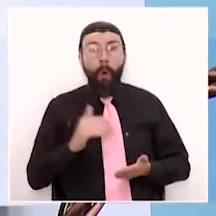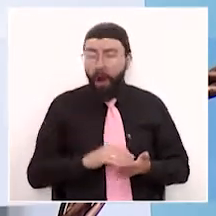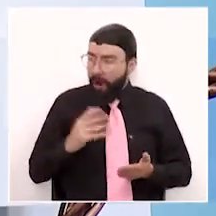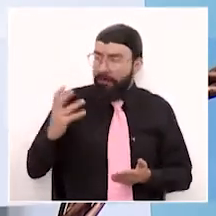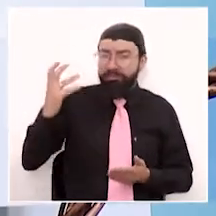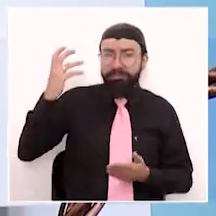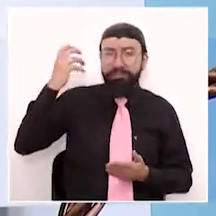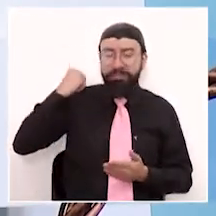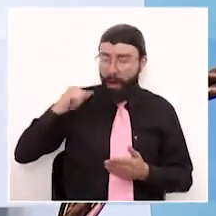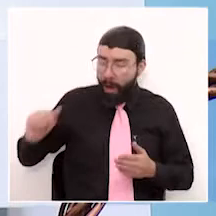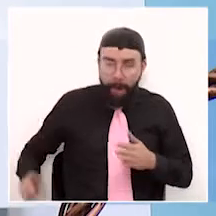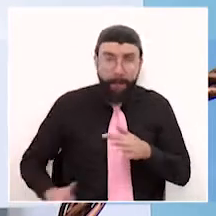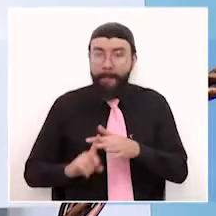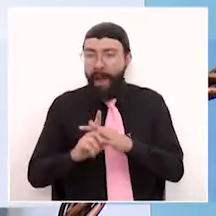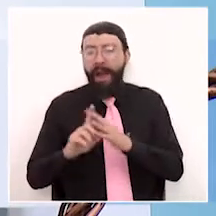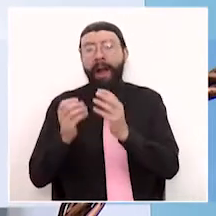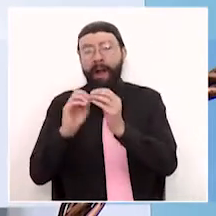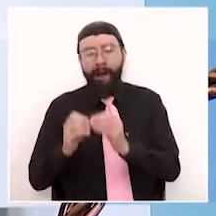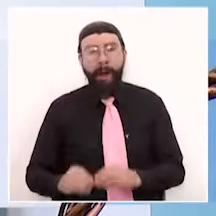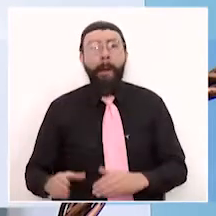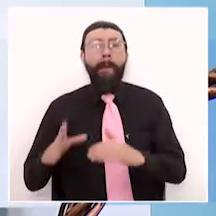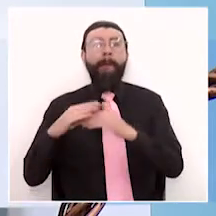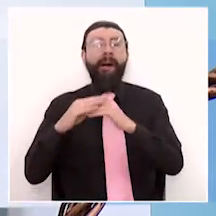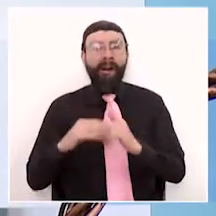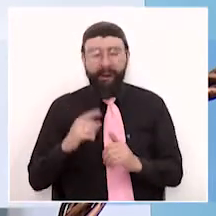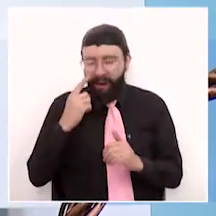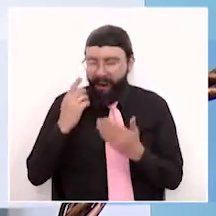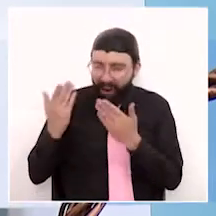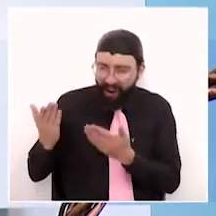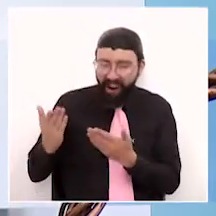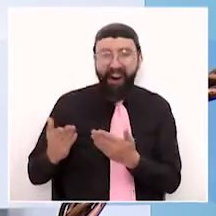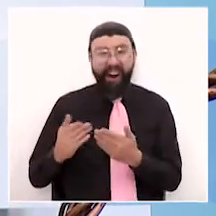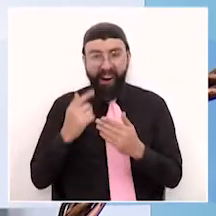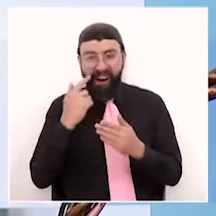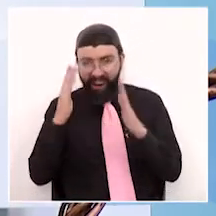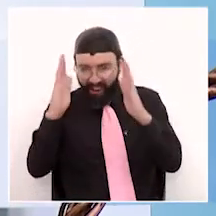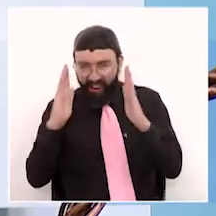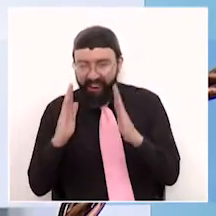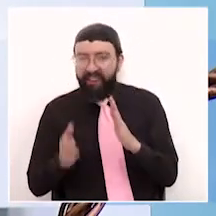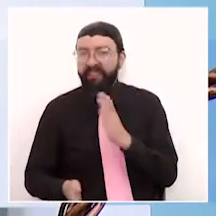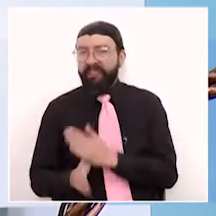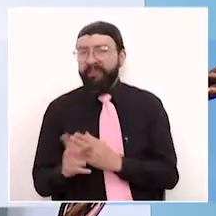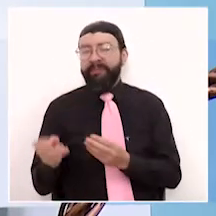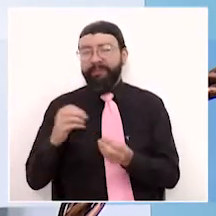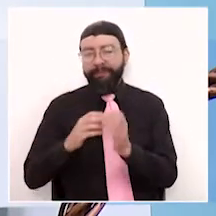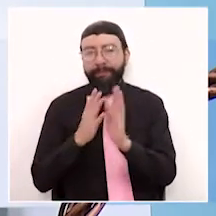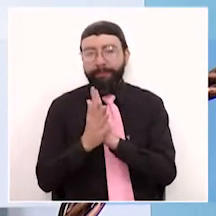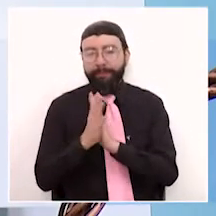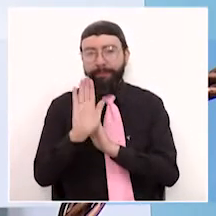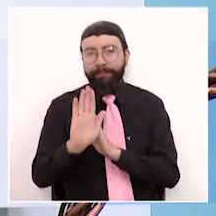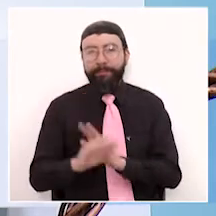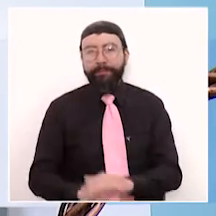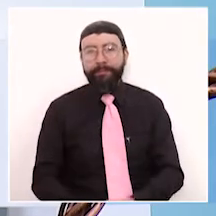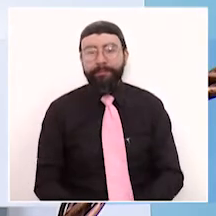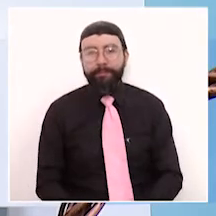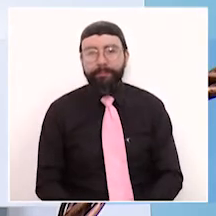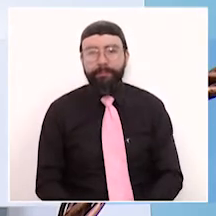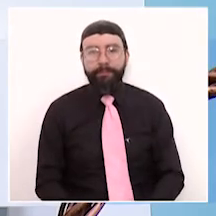orígenes con la panadería. Así que muy atentos, porque en Conexión Vital continuamos aprendiendo.